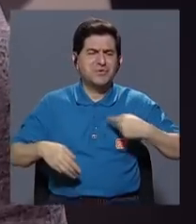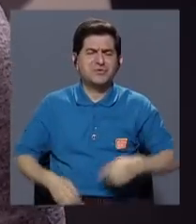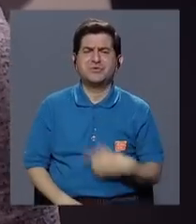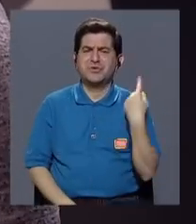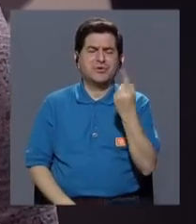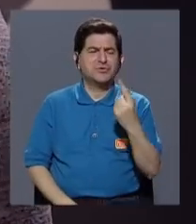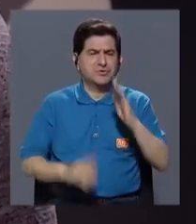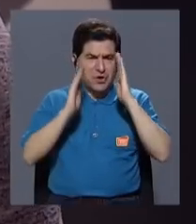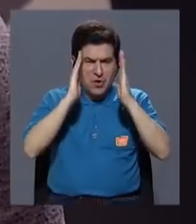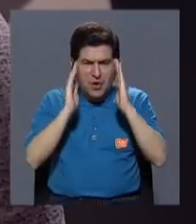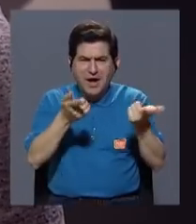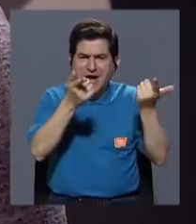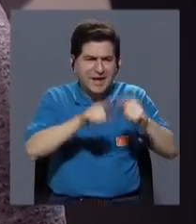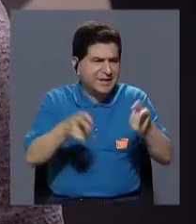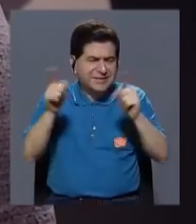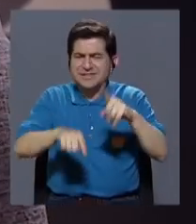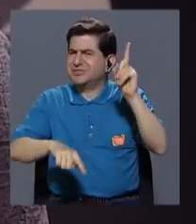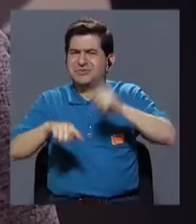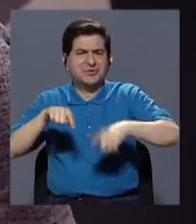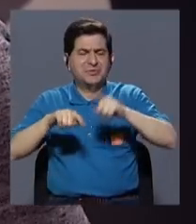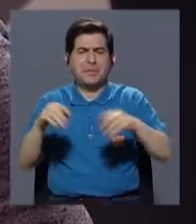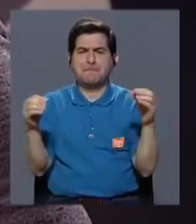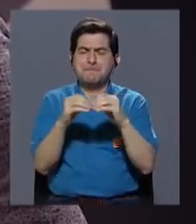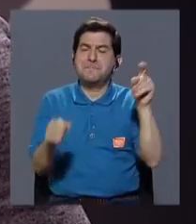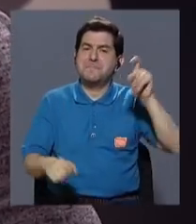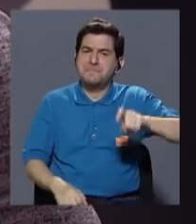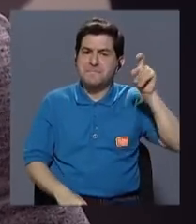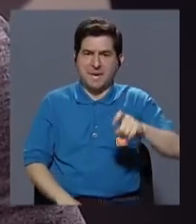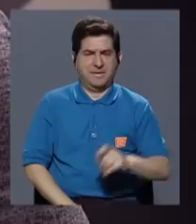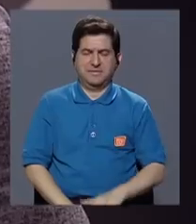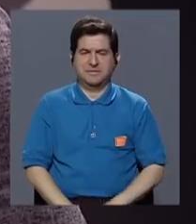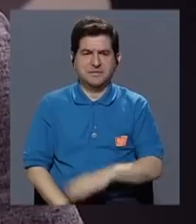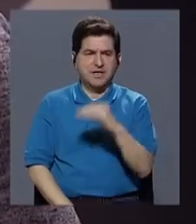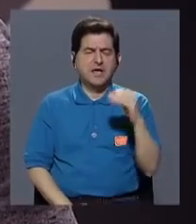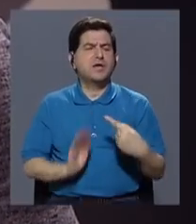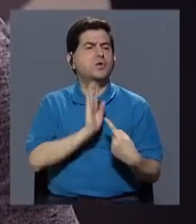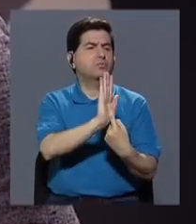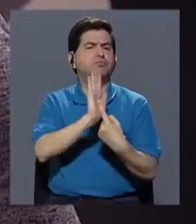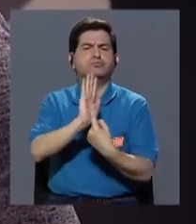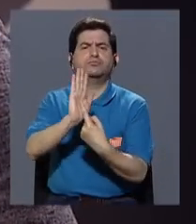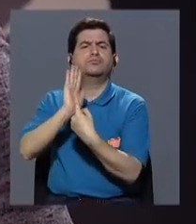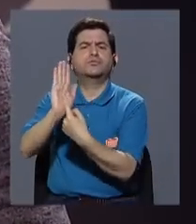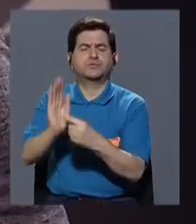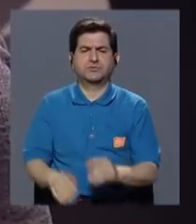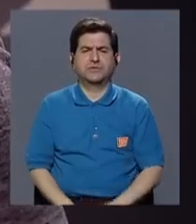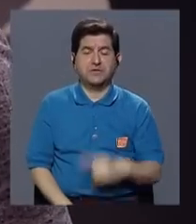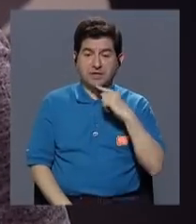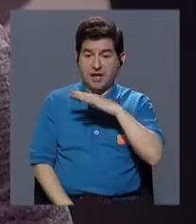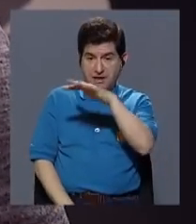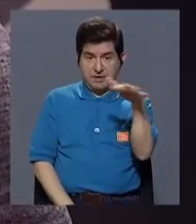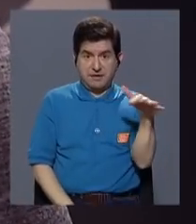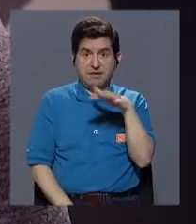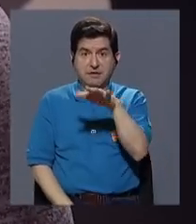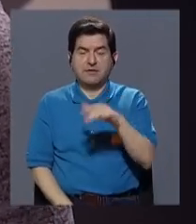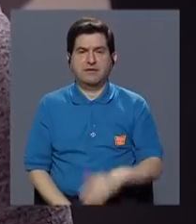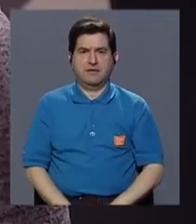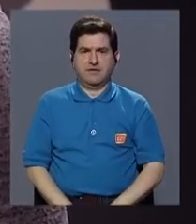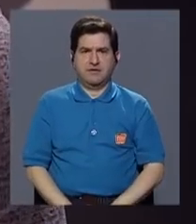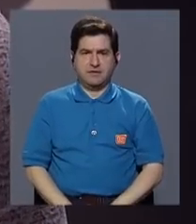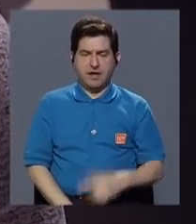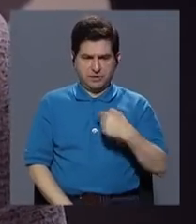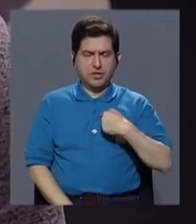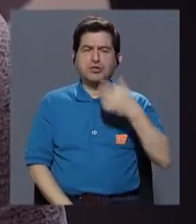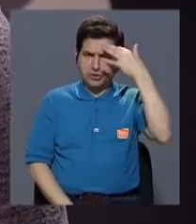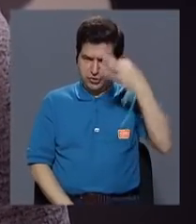cubriendo sus eso no lo lograba necesitaba algo más y necesitaba también exponer esas realidades que las que